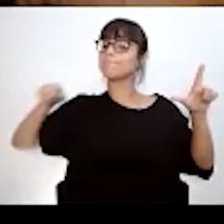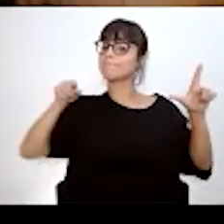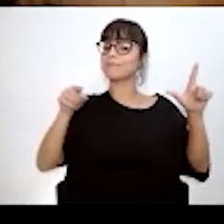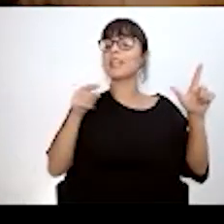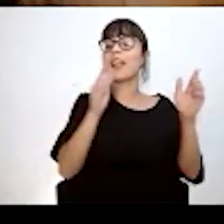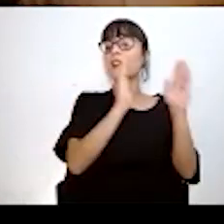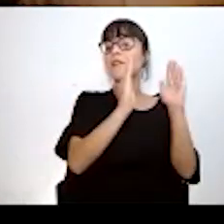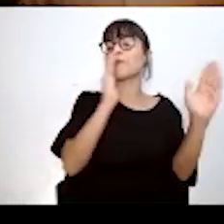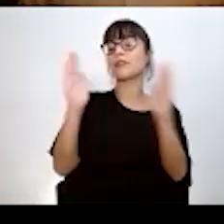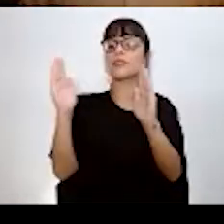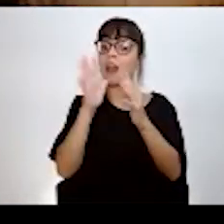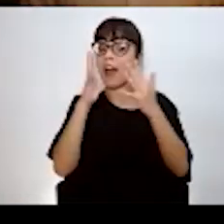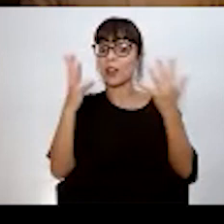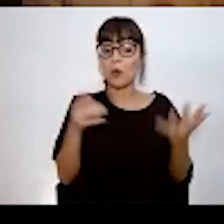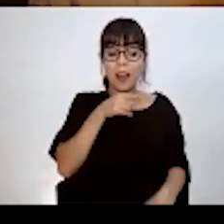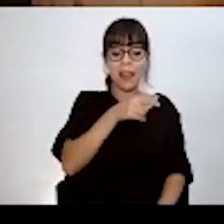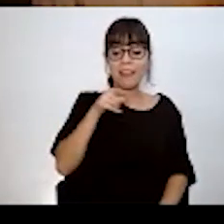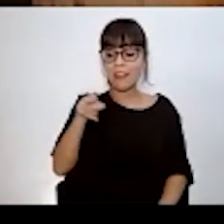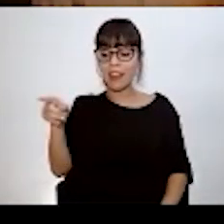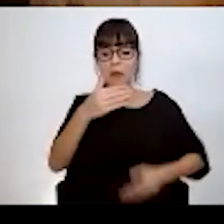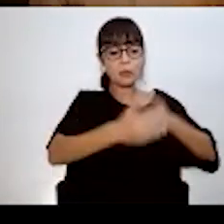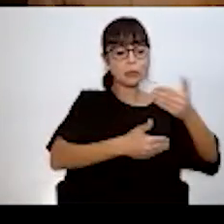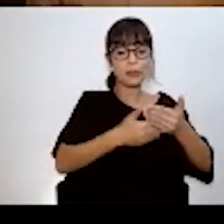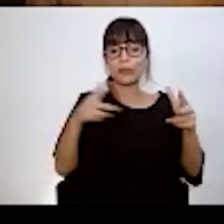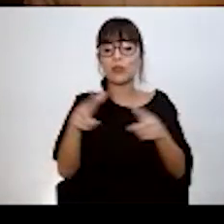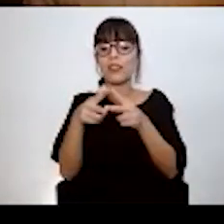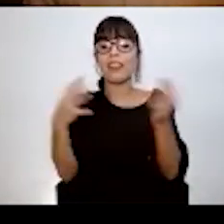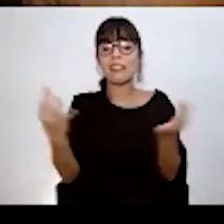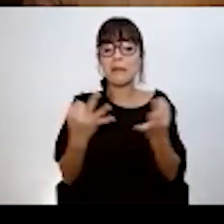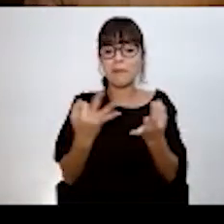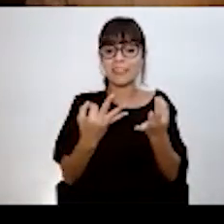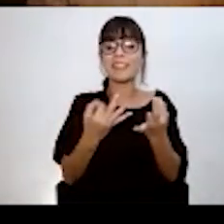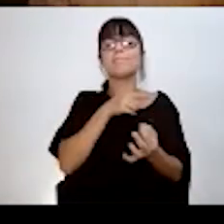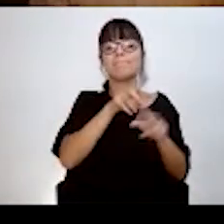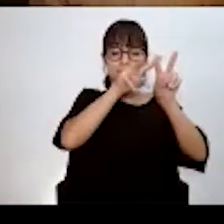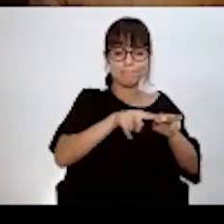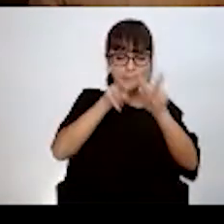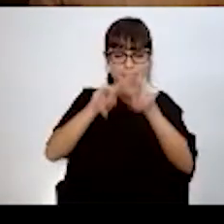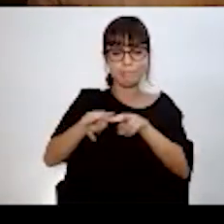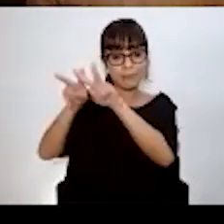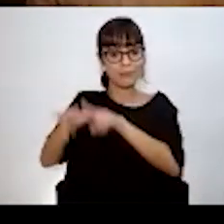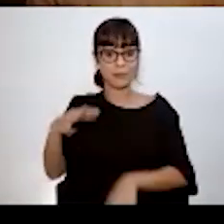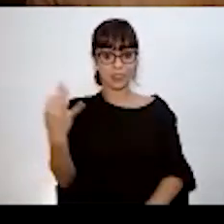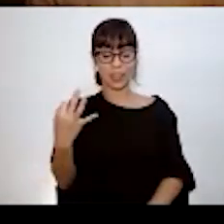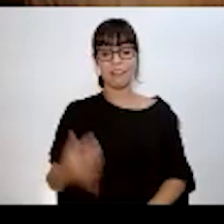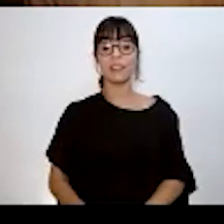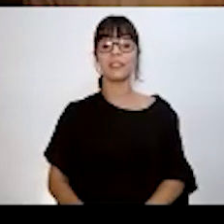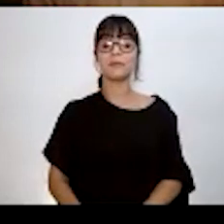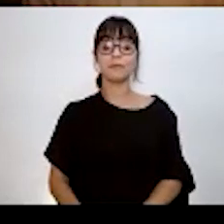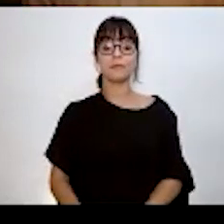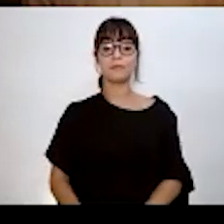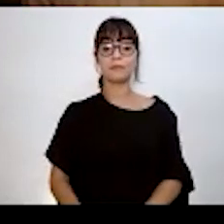tenemos que explicar socialmente. Como les decía, cualquier régimen de ocupación de un territorio insular, el proceso de colonización y de poblamiento de una isla, es